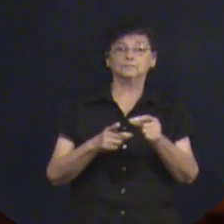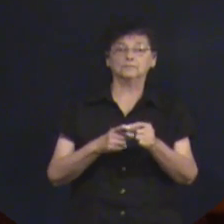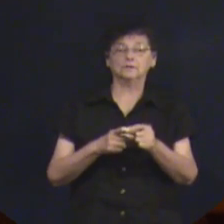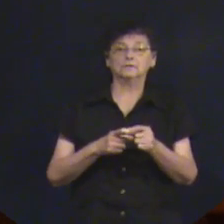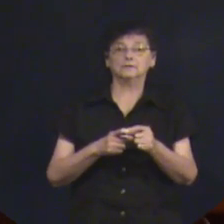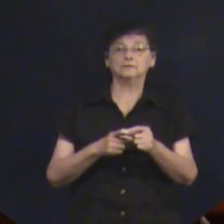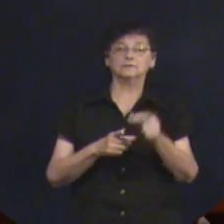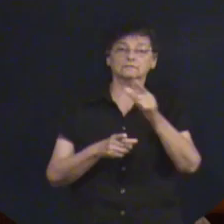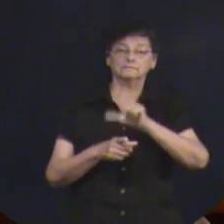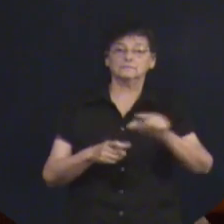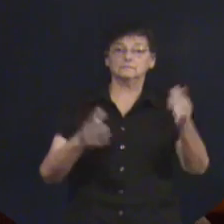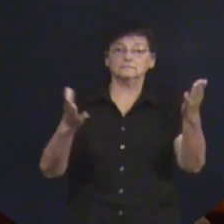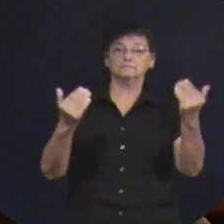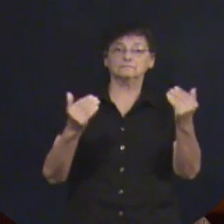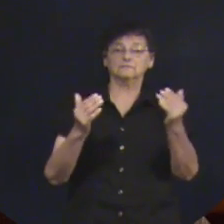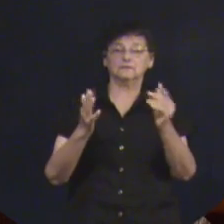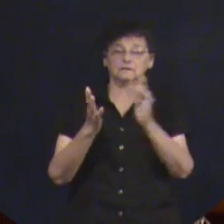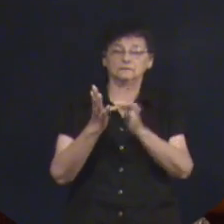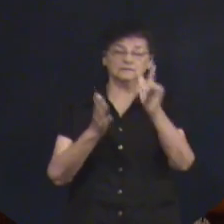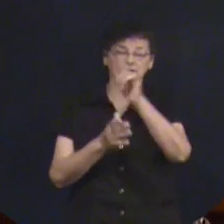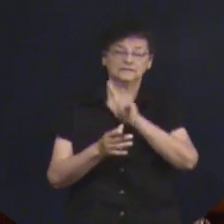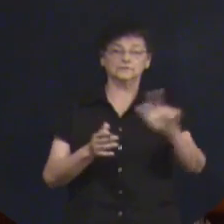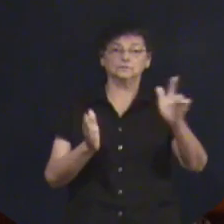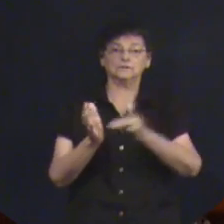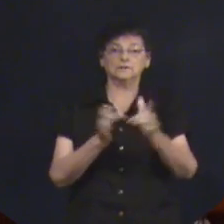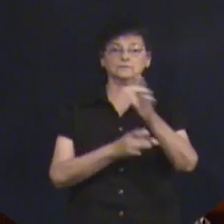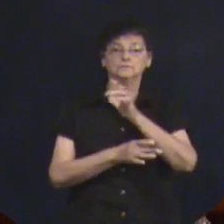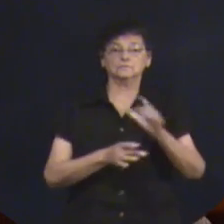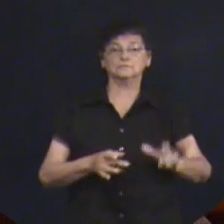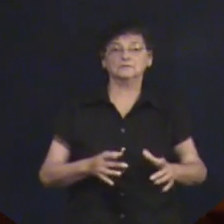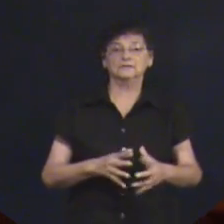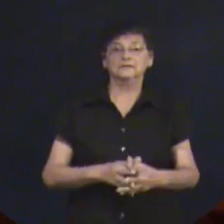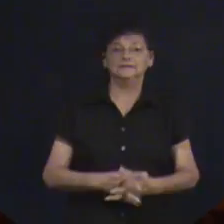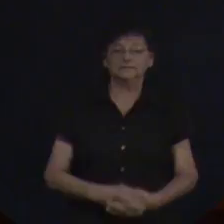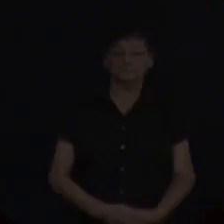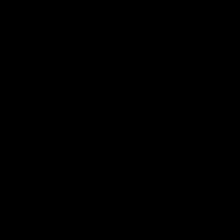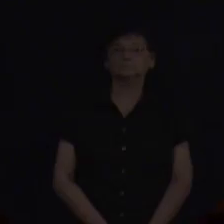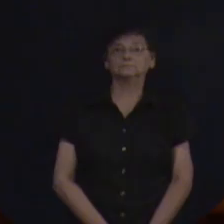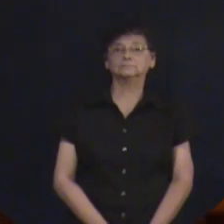Palabra del Señor. Gloria a ti, Señor Jesús.